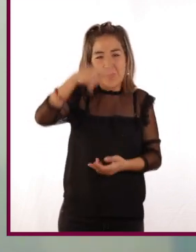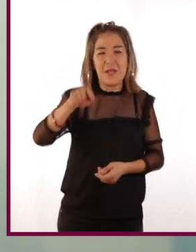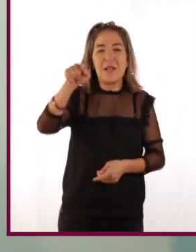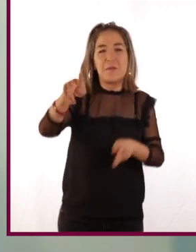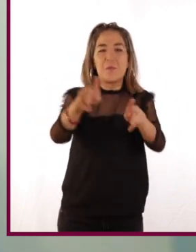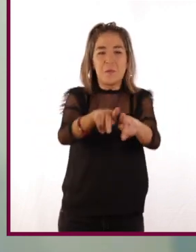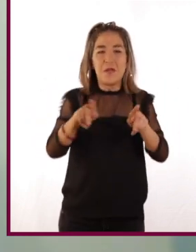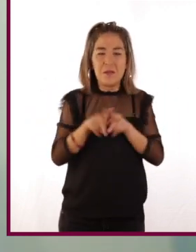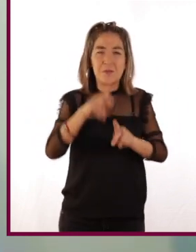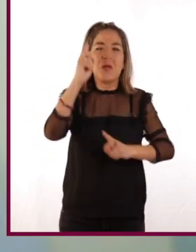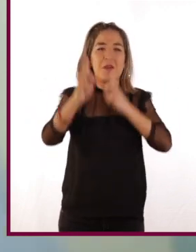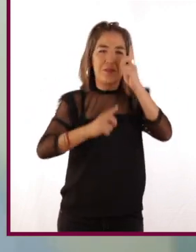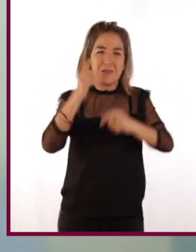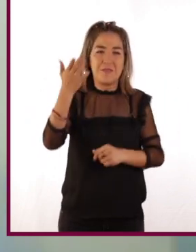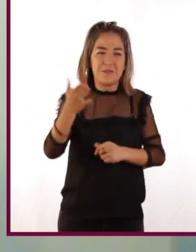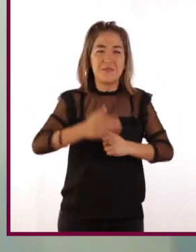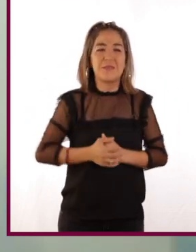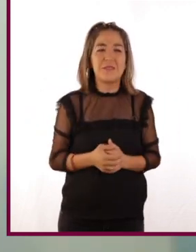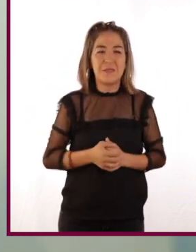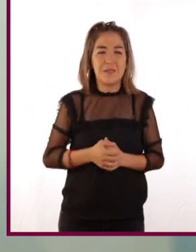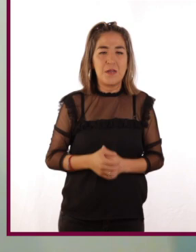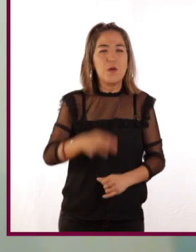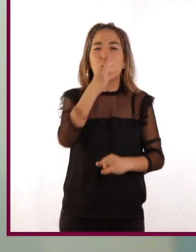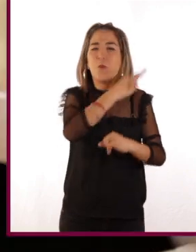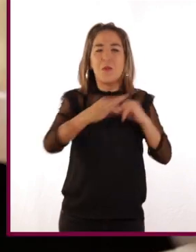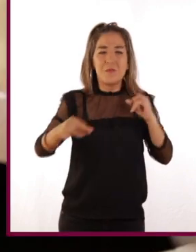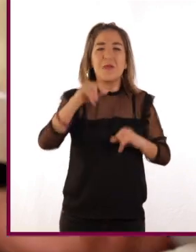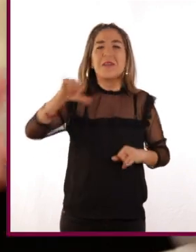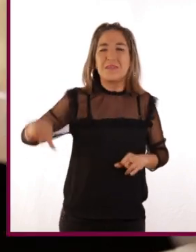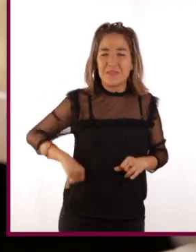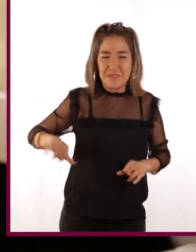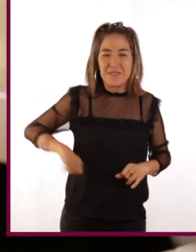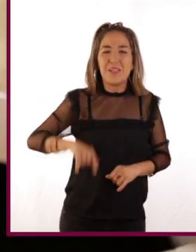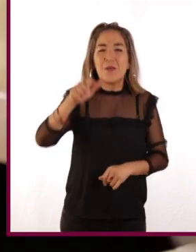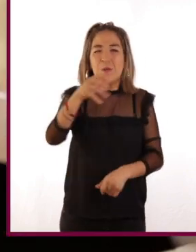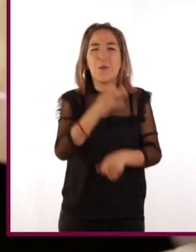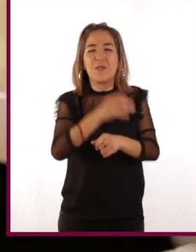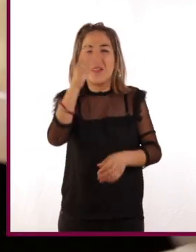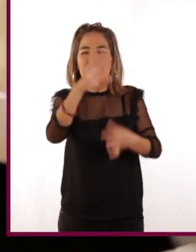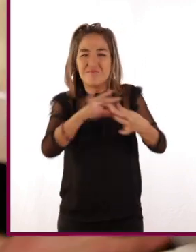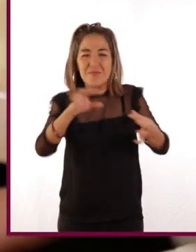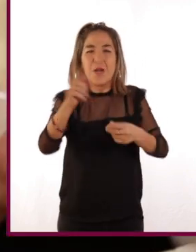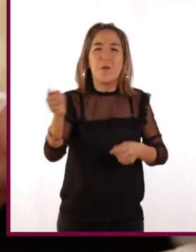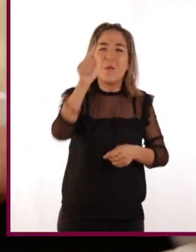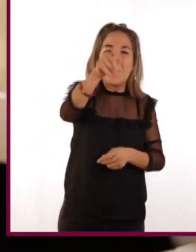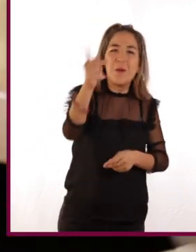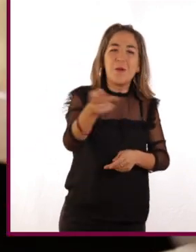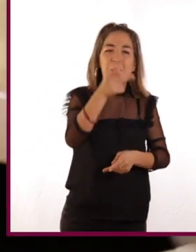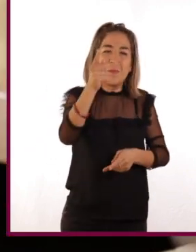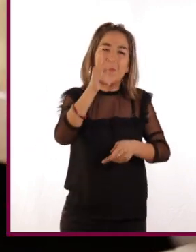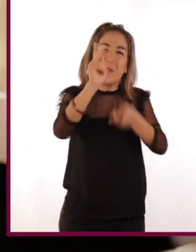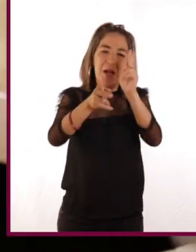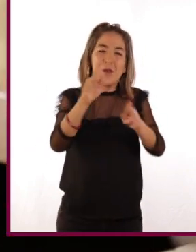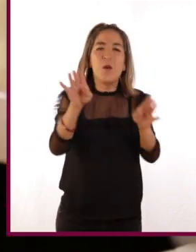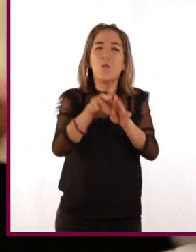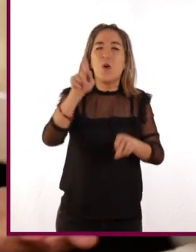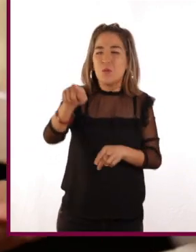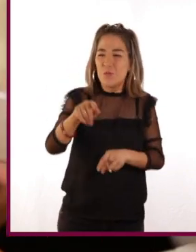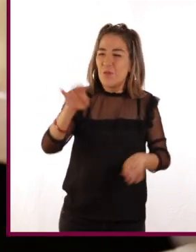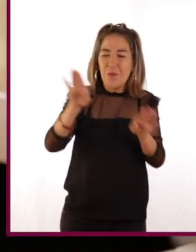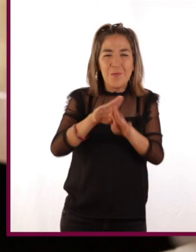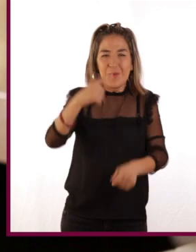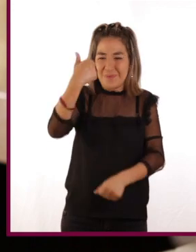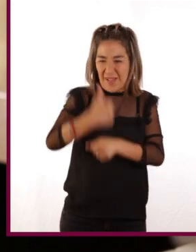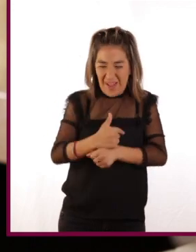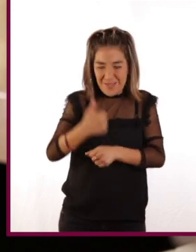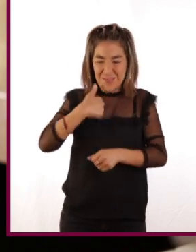de México es la Ciudad de los Deportes. Por último, sería muy interesante que le platicaran a los chavos de bachillerato cómo supiste